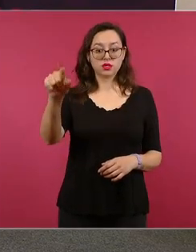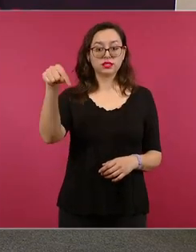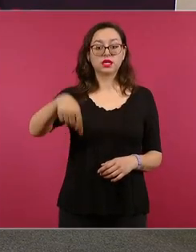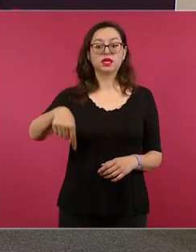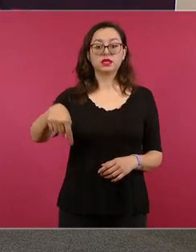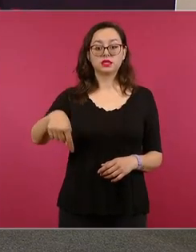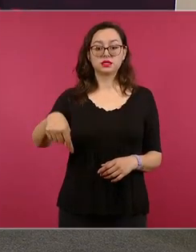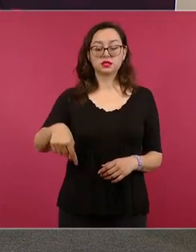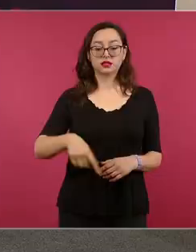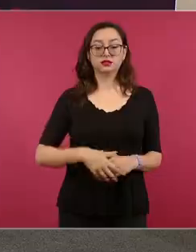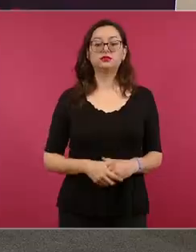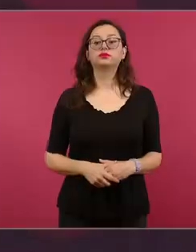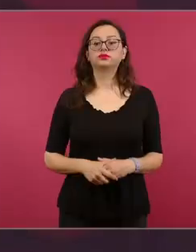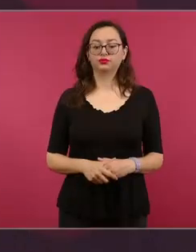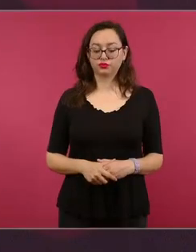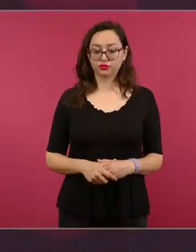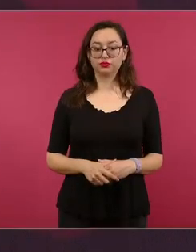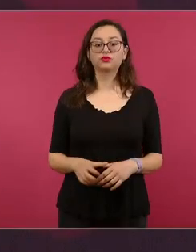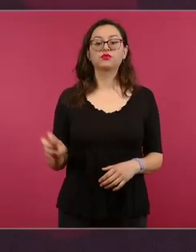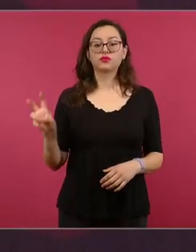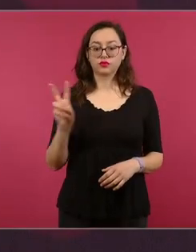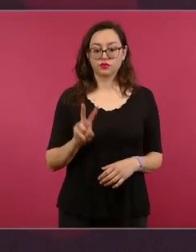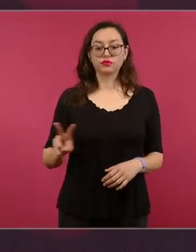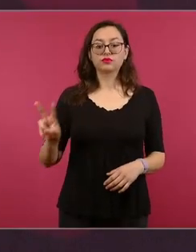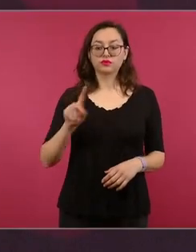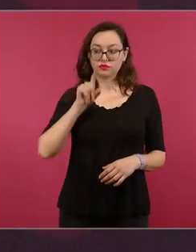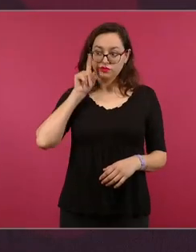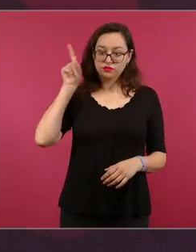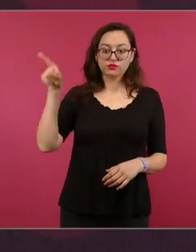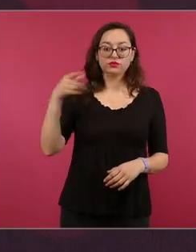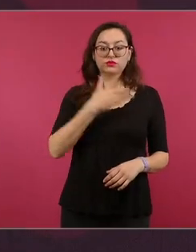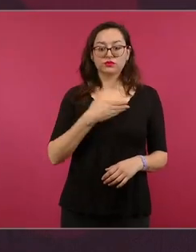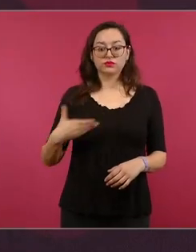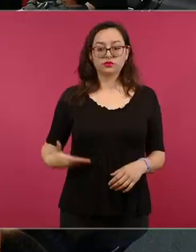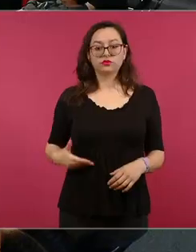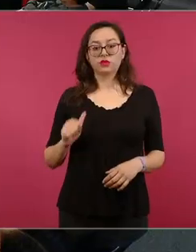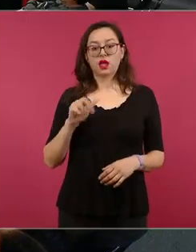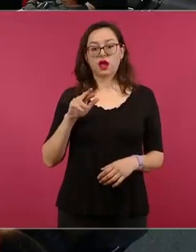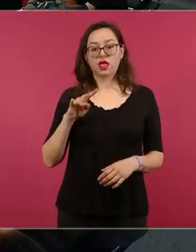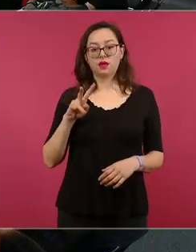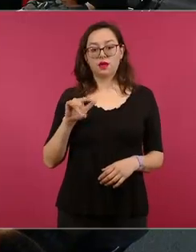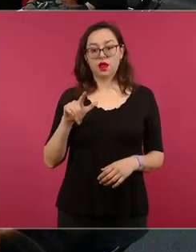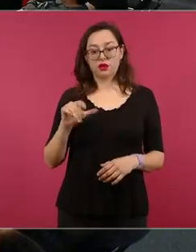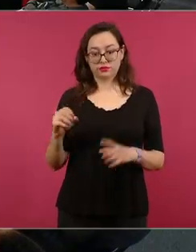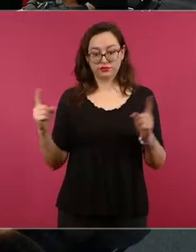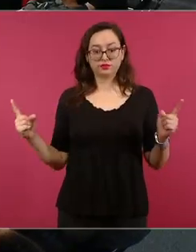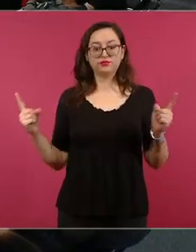presidente Arévalo el viernes en Tapachula. Muy bien. Muy bien.